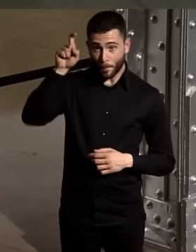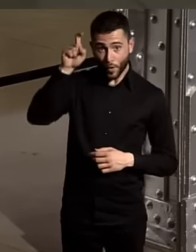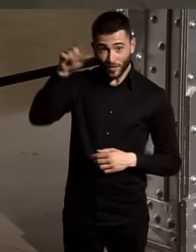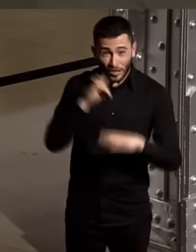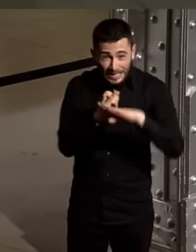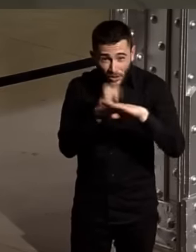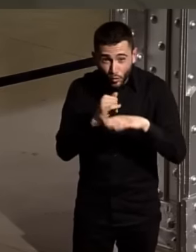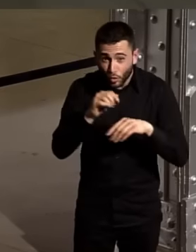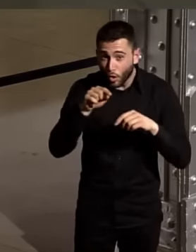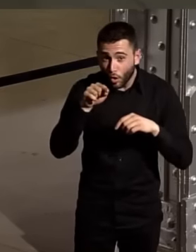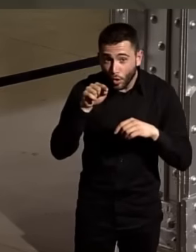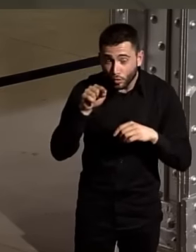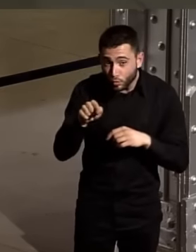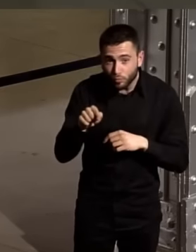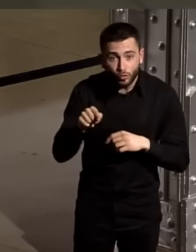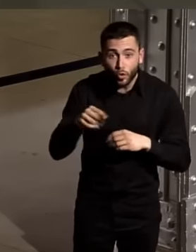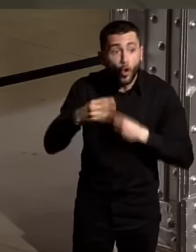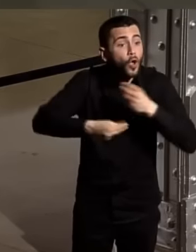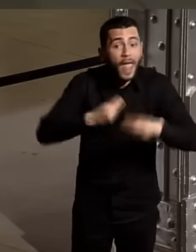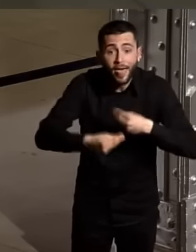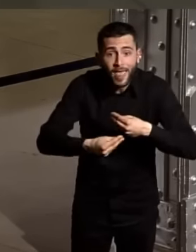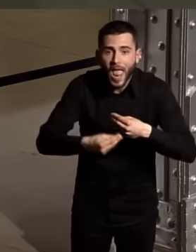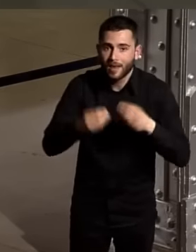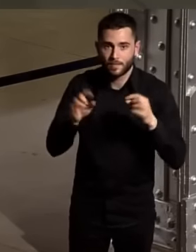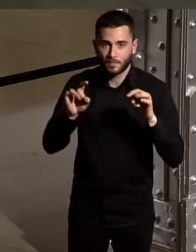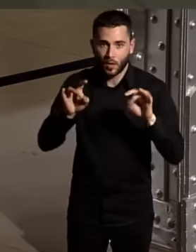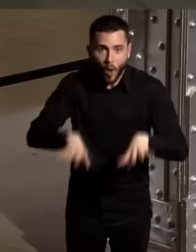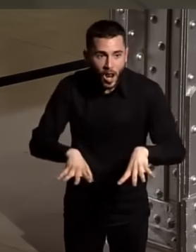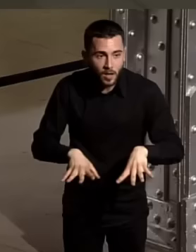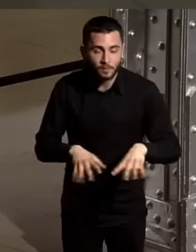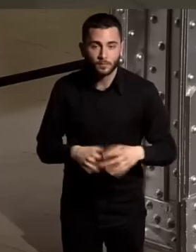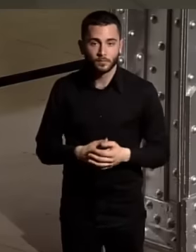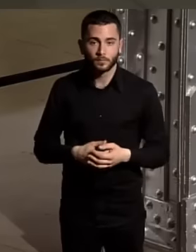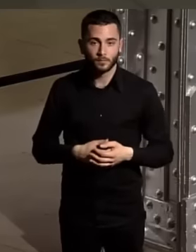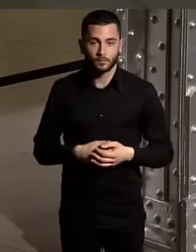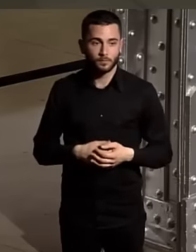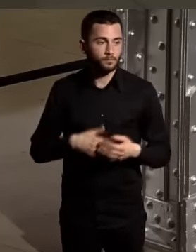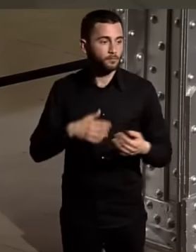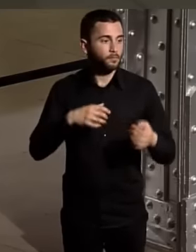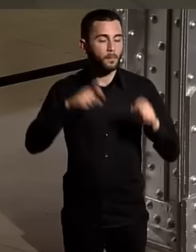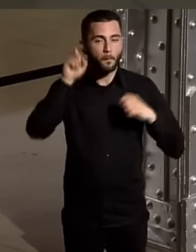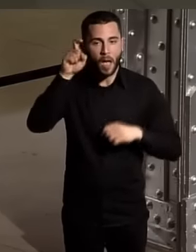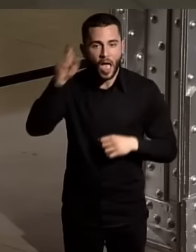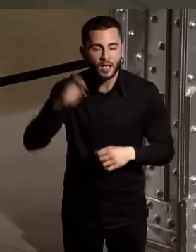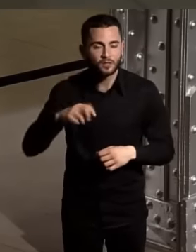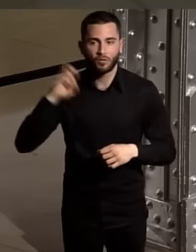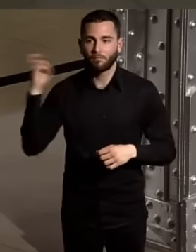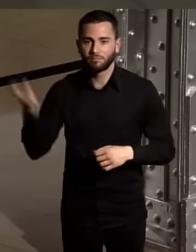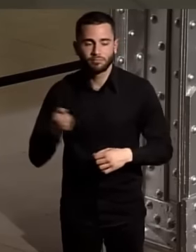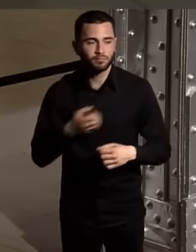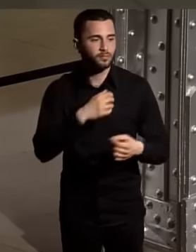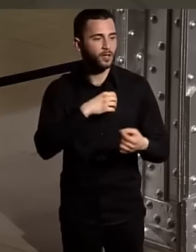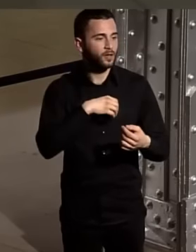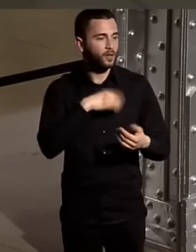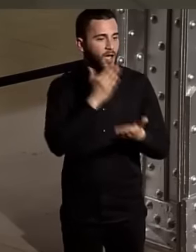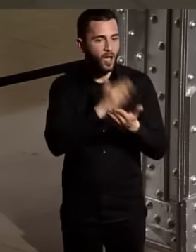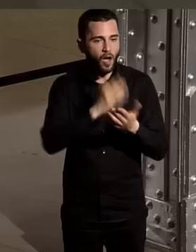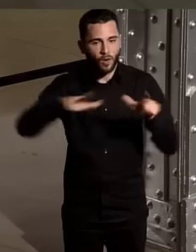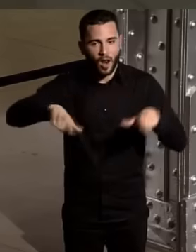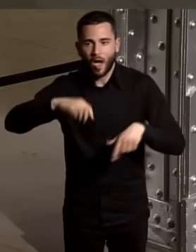instituto no lo que hace cualquier maestro cualquier profesor en cualquier aula de cualquier Centro Educativo eso se hacen